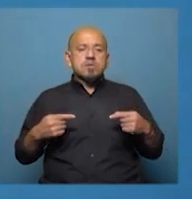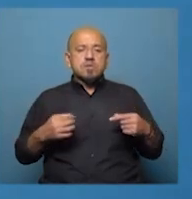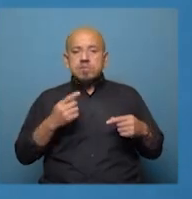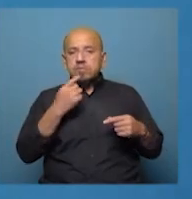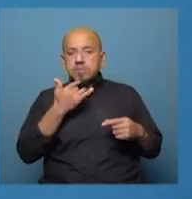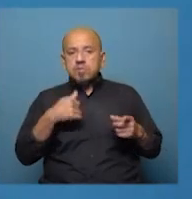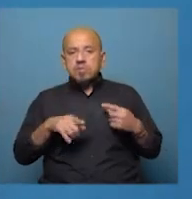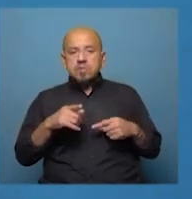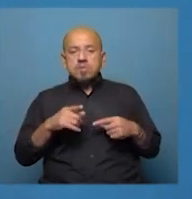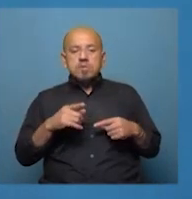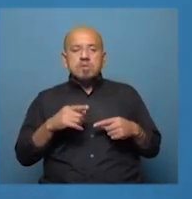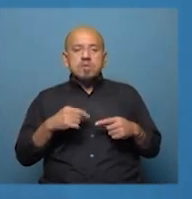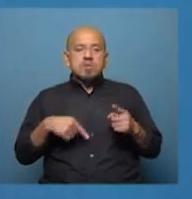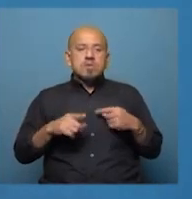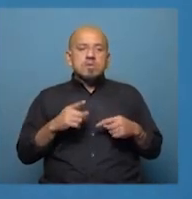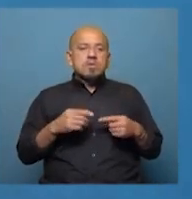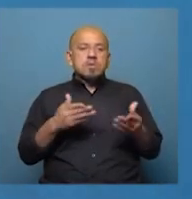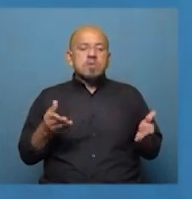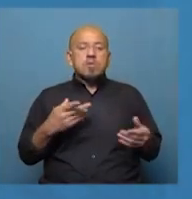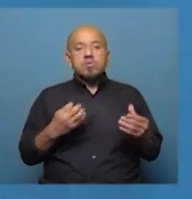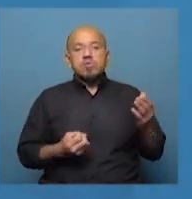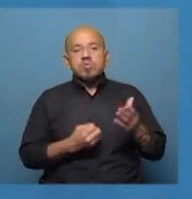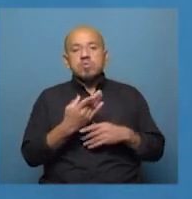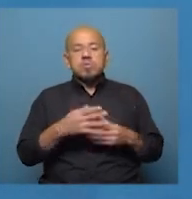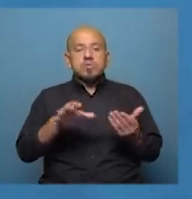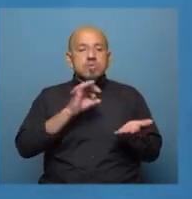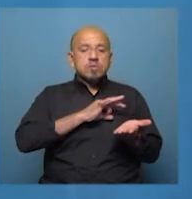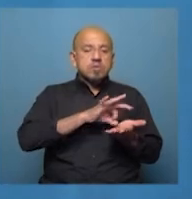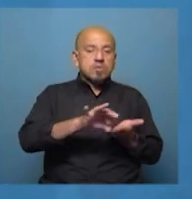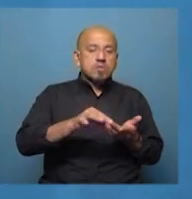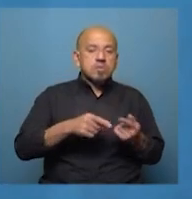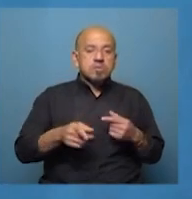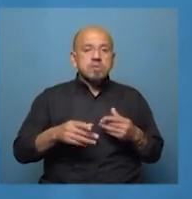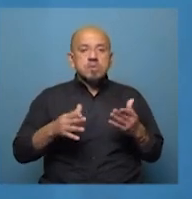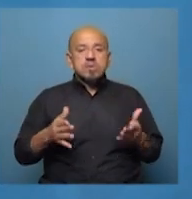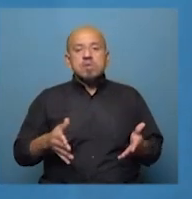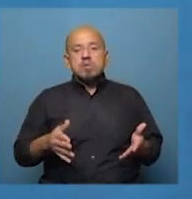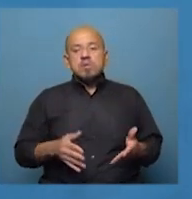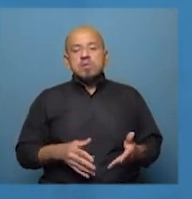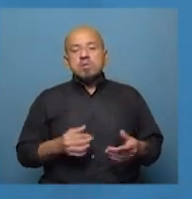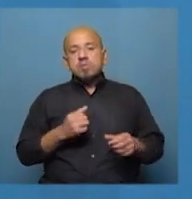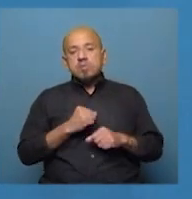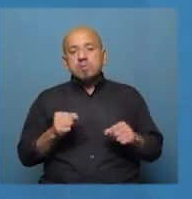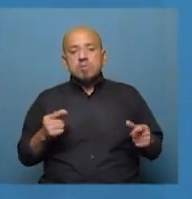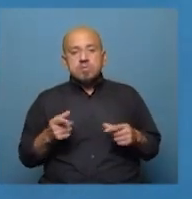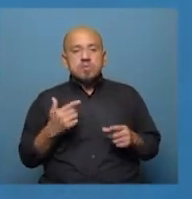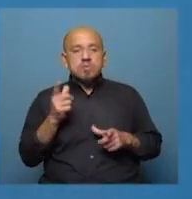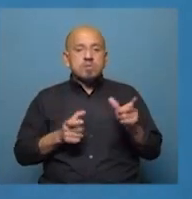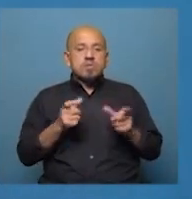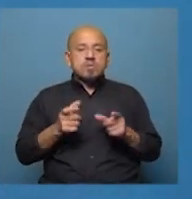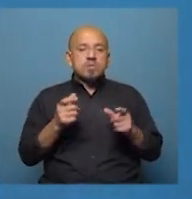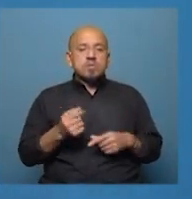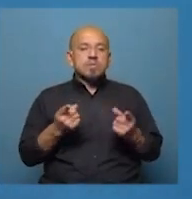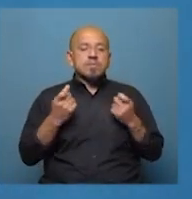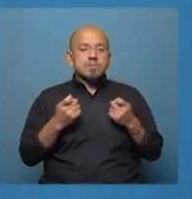de la creación o la apertura de nuevos servicios sin tener los recursos humanos para garantizar este lo que la gente necesita